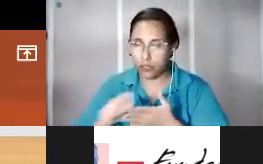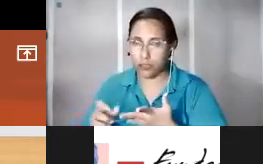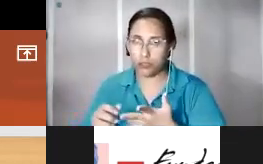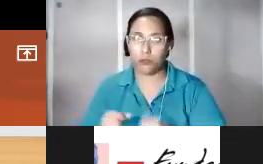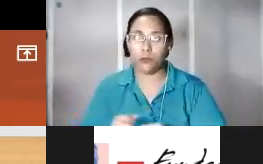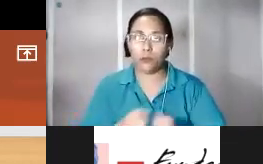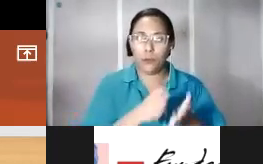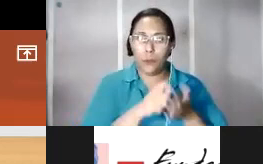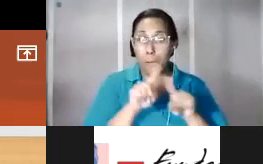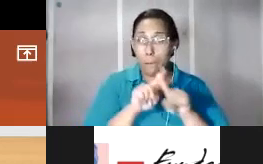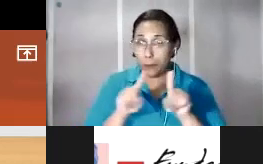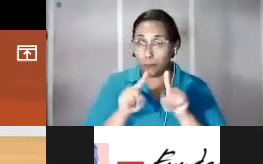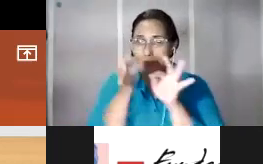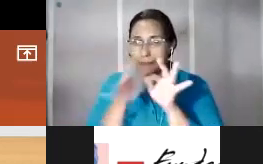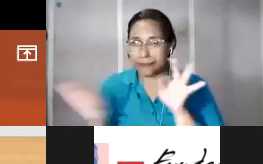simplemente